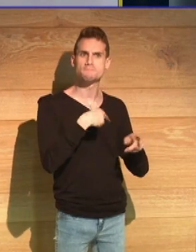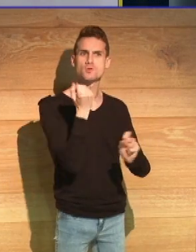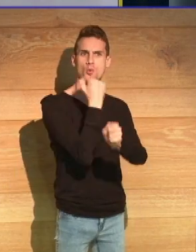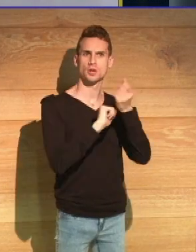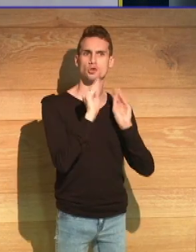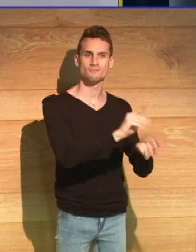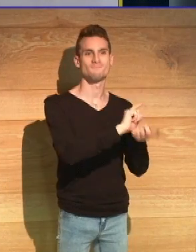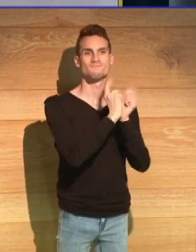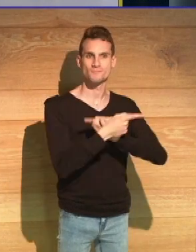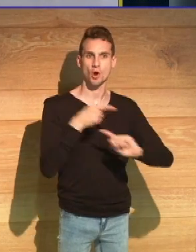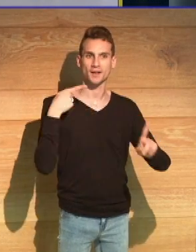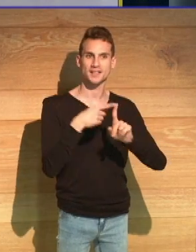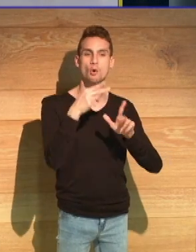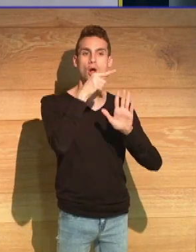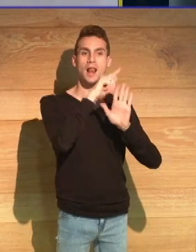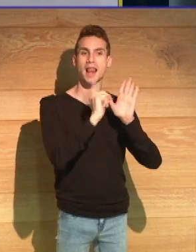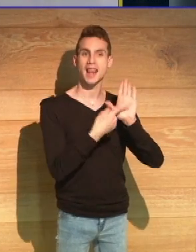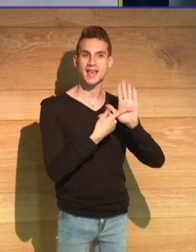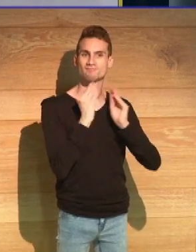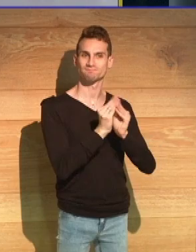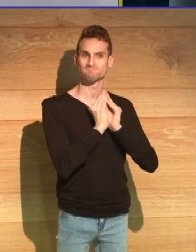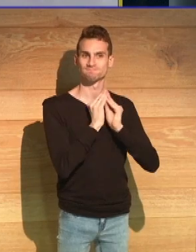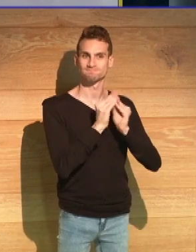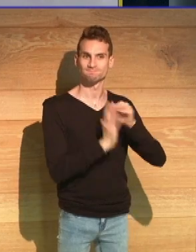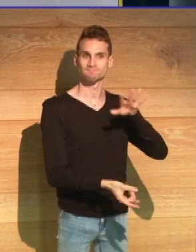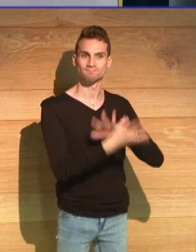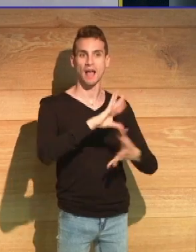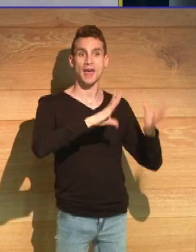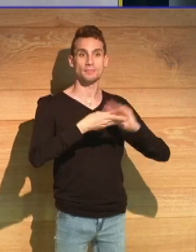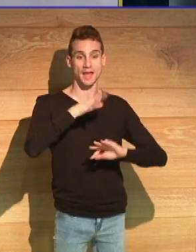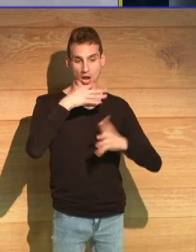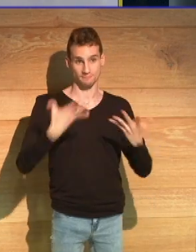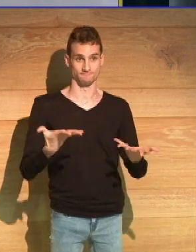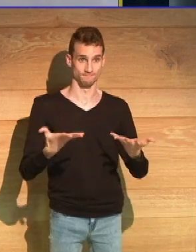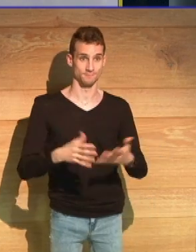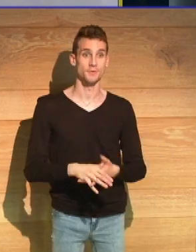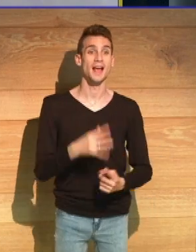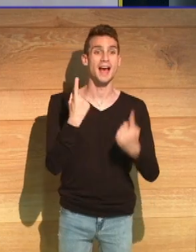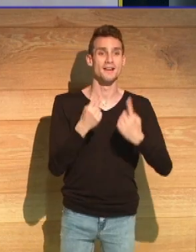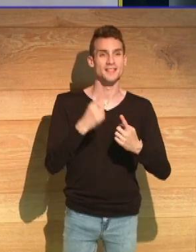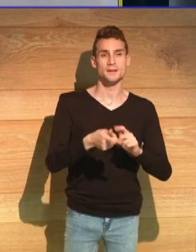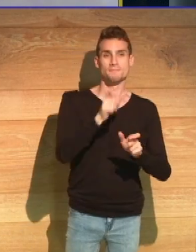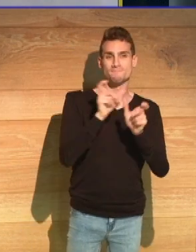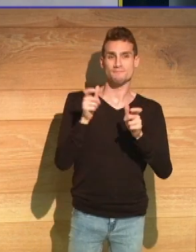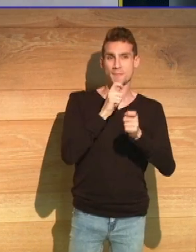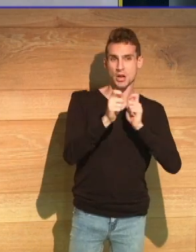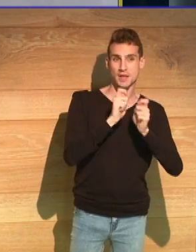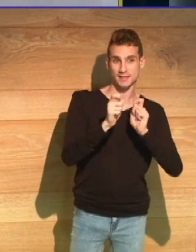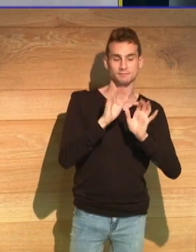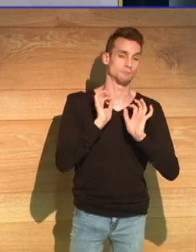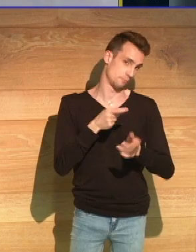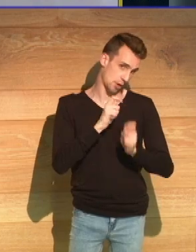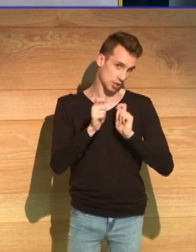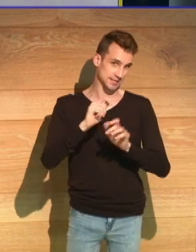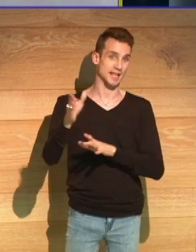unas leyes que sean ajustadas al tiempo actual. Lo que pasa es que a veces a los periodistas, hablo en este caso de los